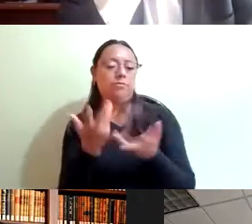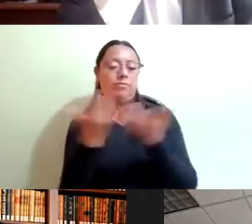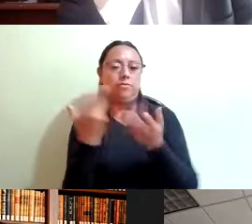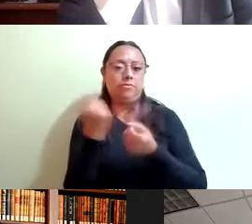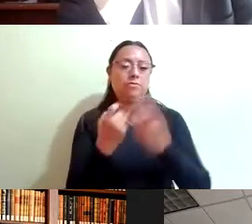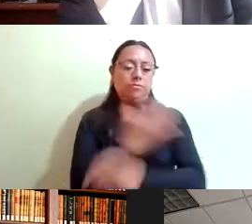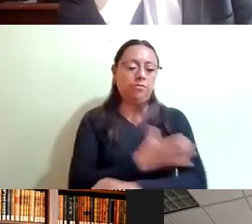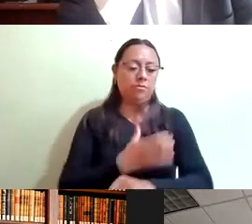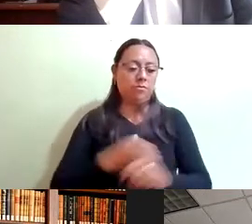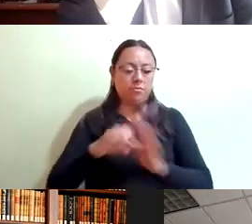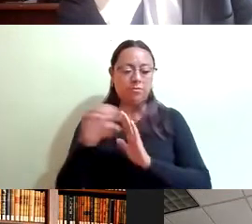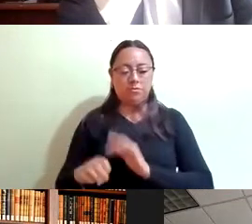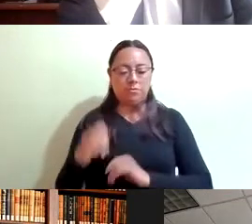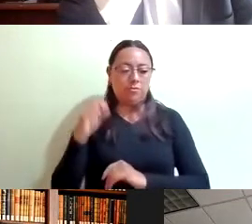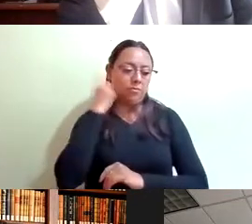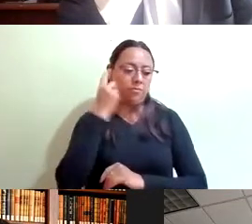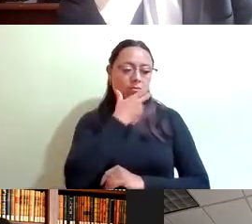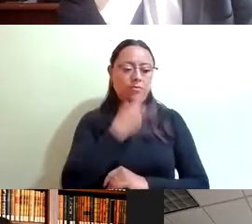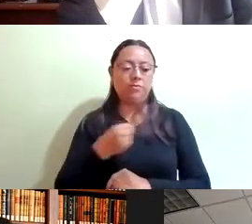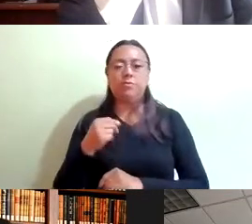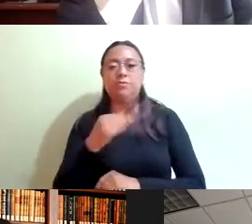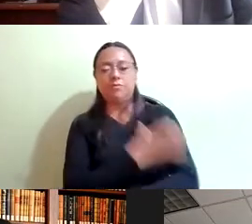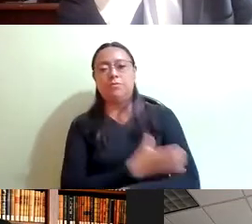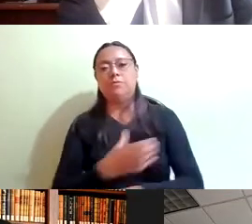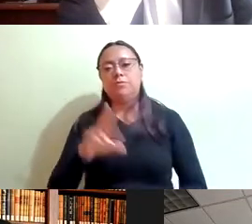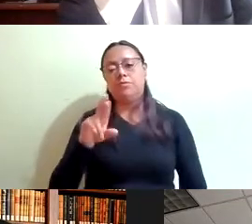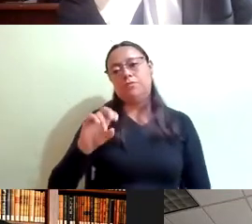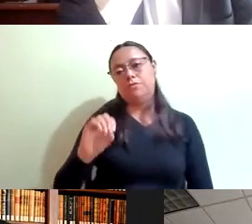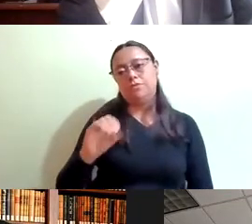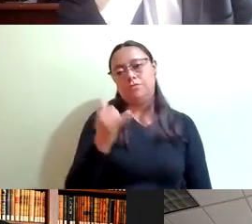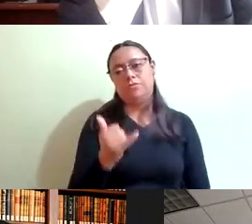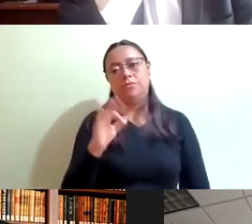la propuesta por propuesta y que quede muy claro aquí,